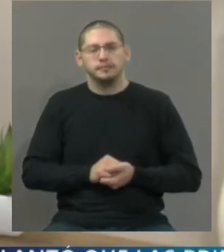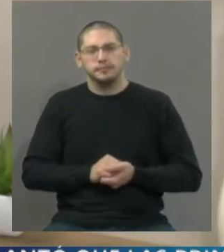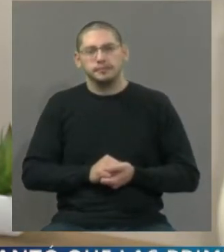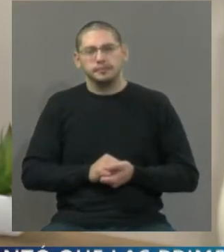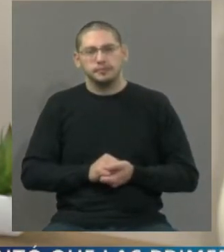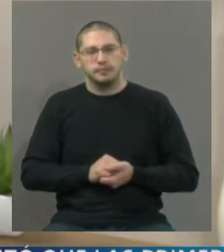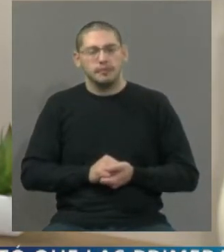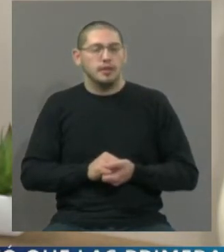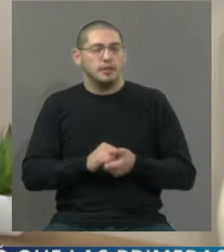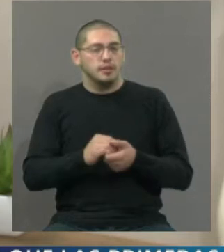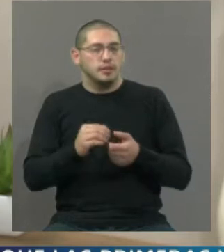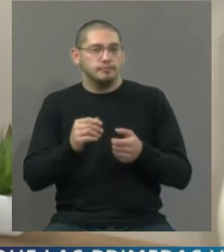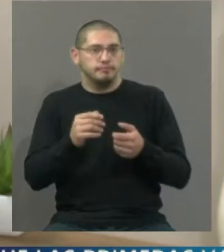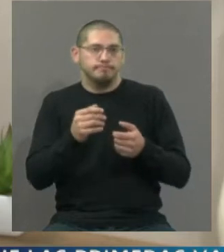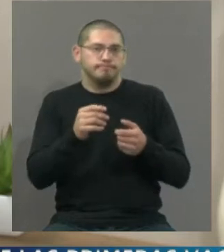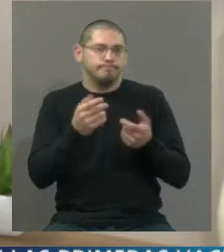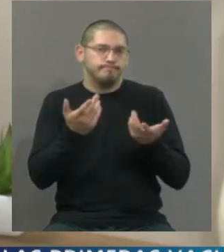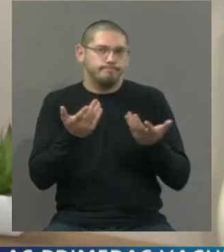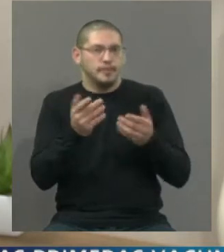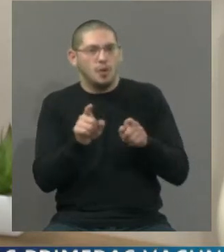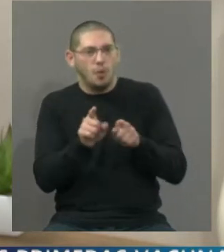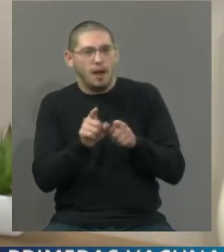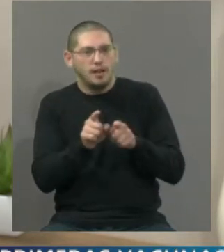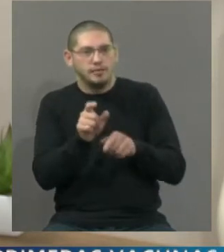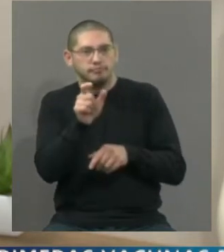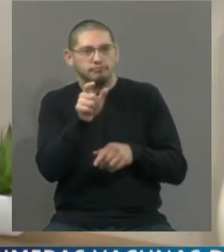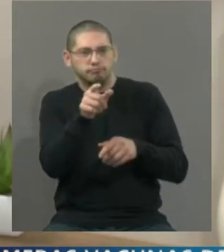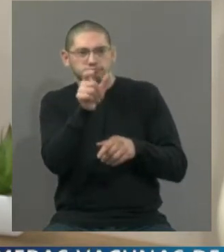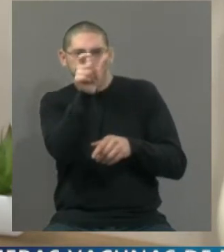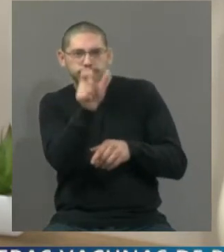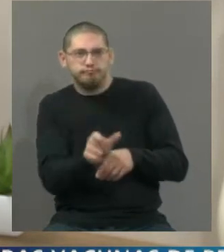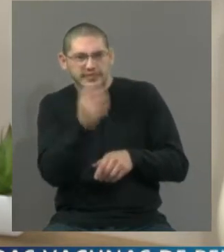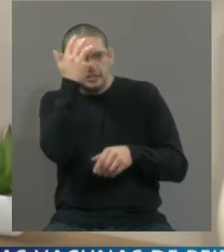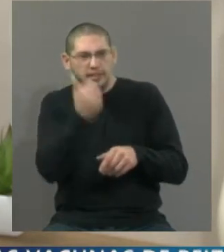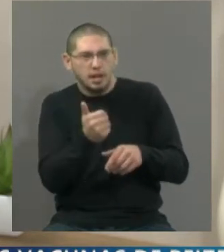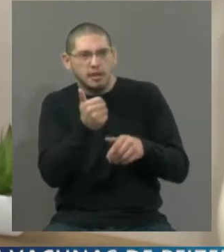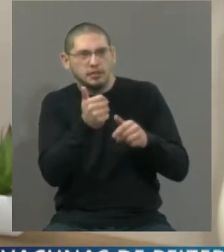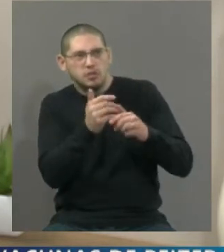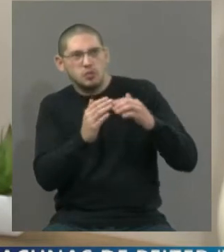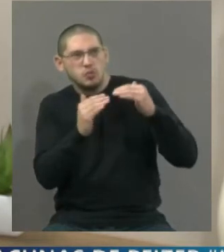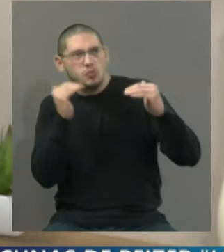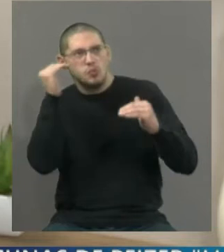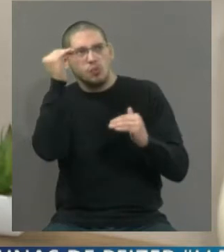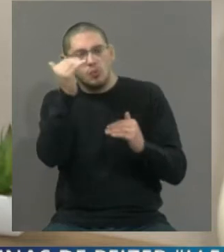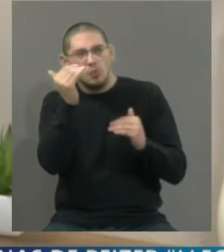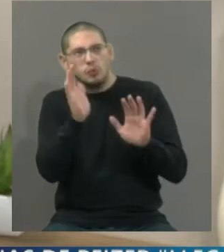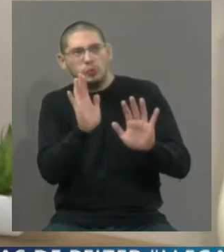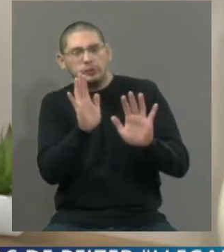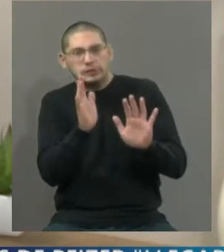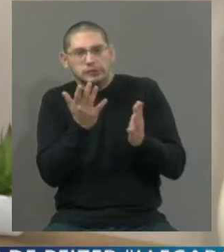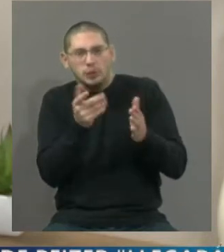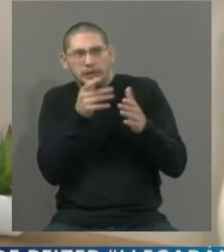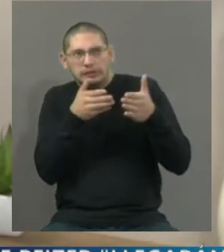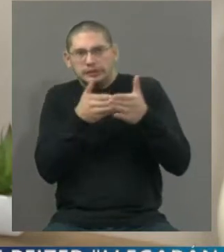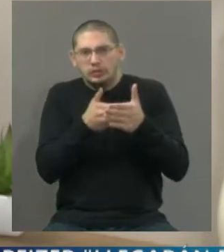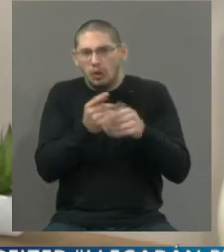donde nosotros tenemos que derrumbar a este bronce para presentarlo como un humano. Sí. Y cuando